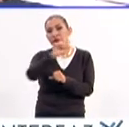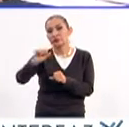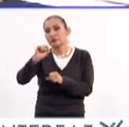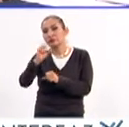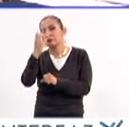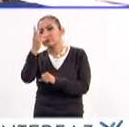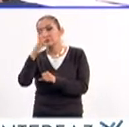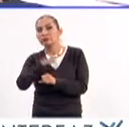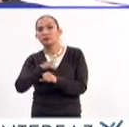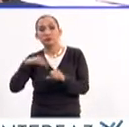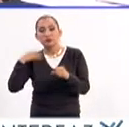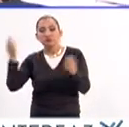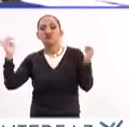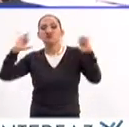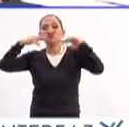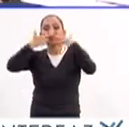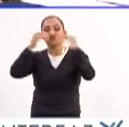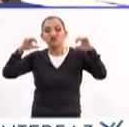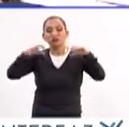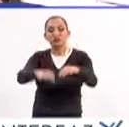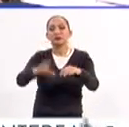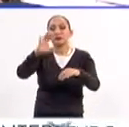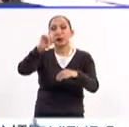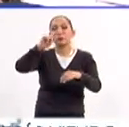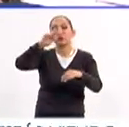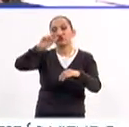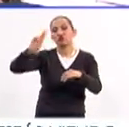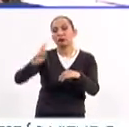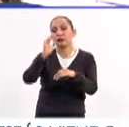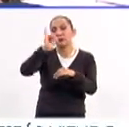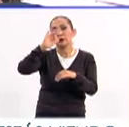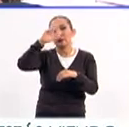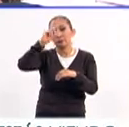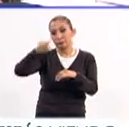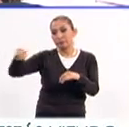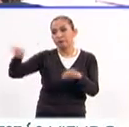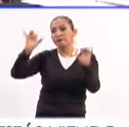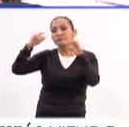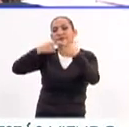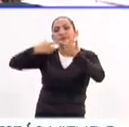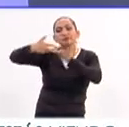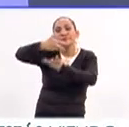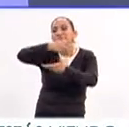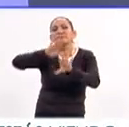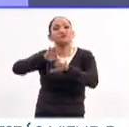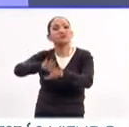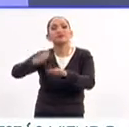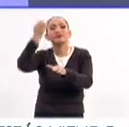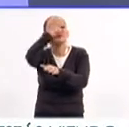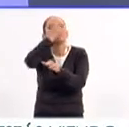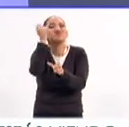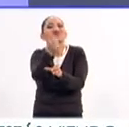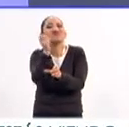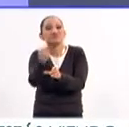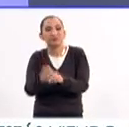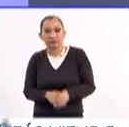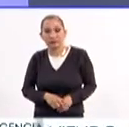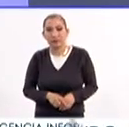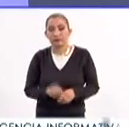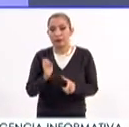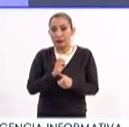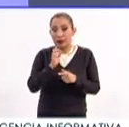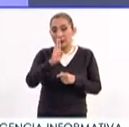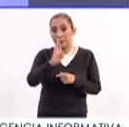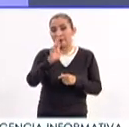23, vamos a estar reuniéndonos en el campus de la Universidad Iberoamericana para discutir sobre evaluación. Entonces